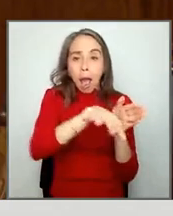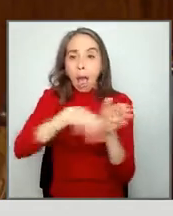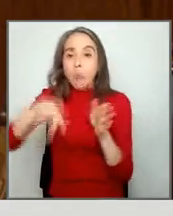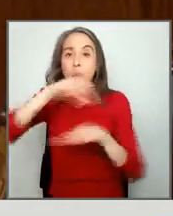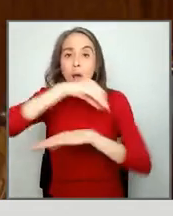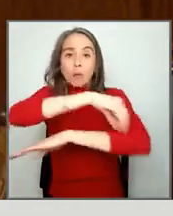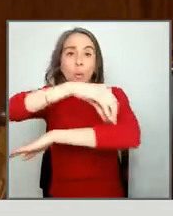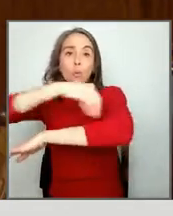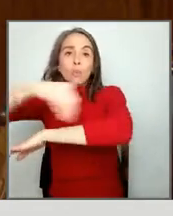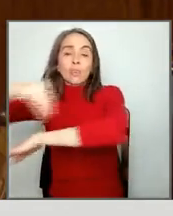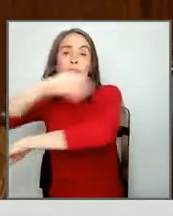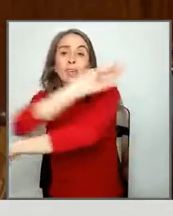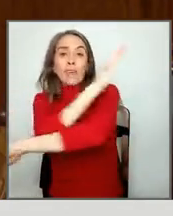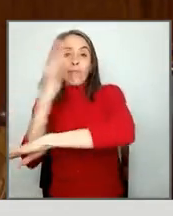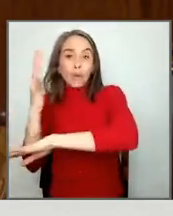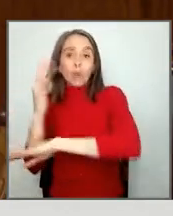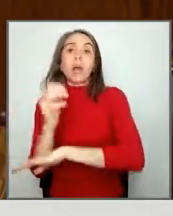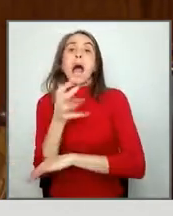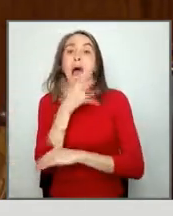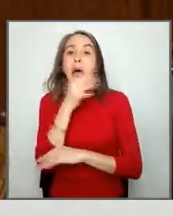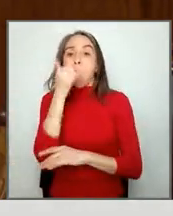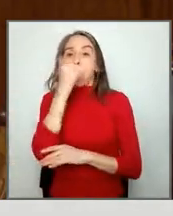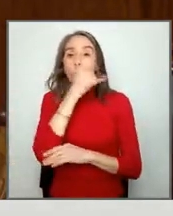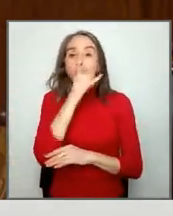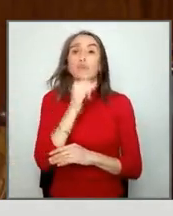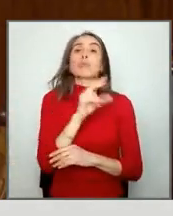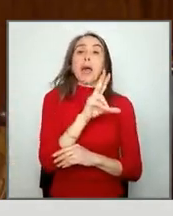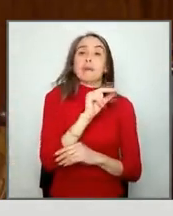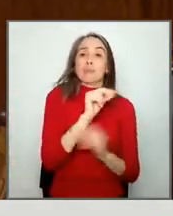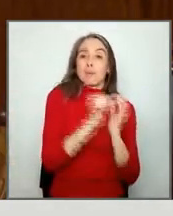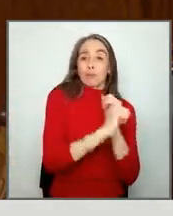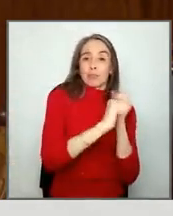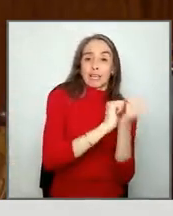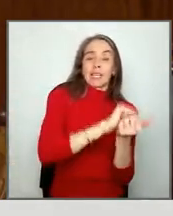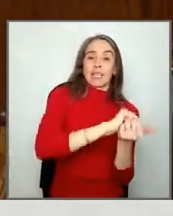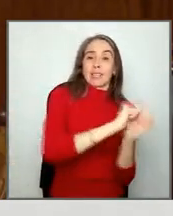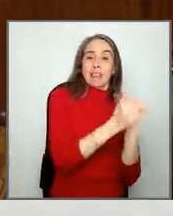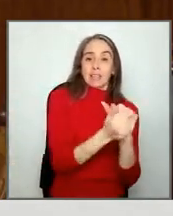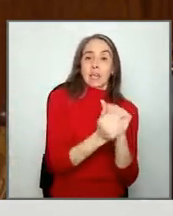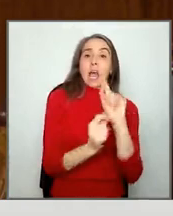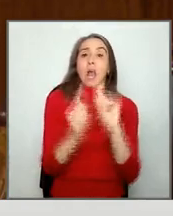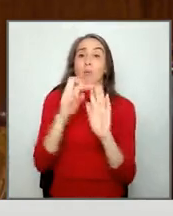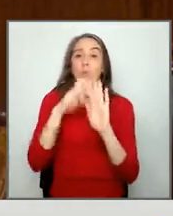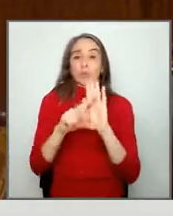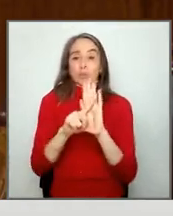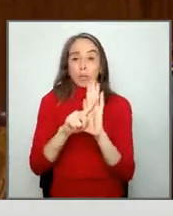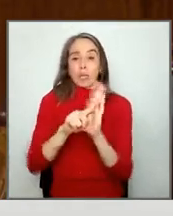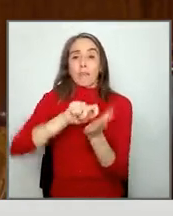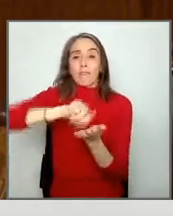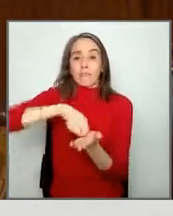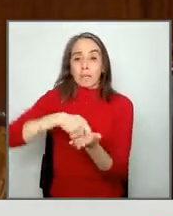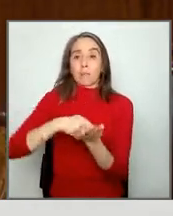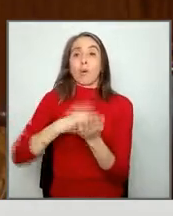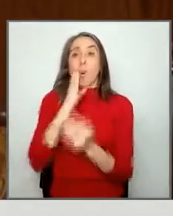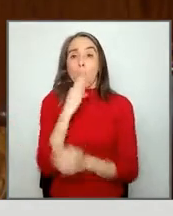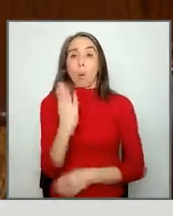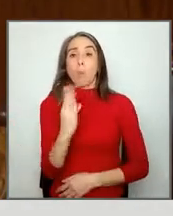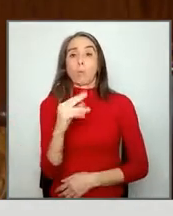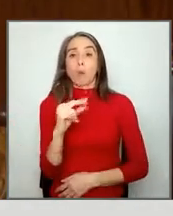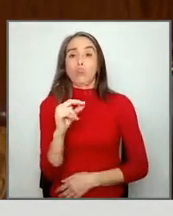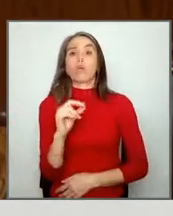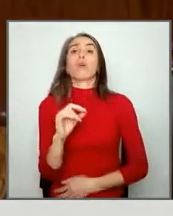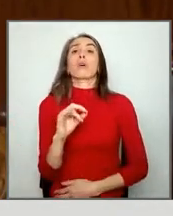de reutilización de aguas grises tratadas algunos de ellos patrocinados y o bonificados por el instituto de